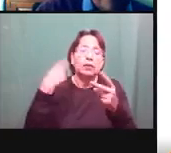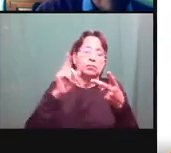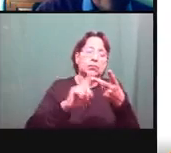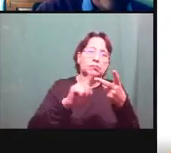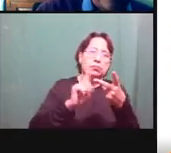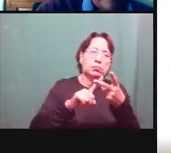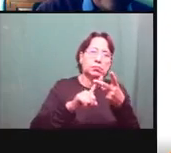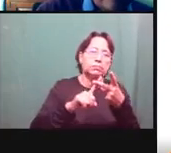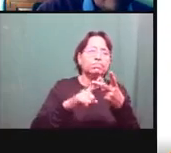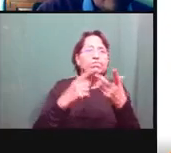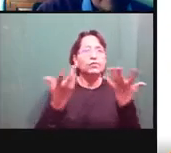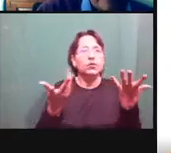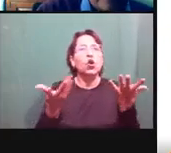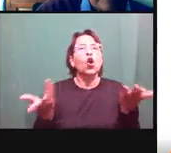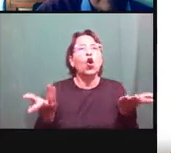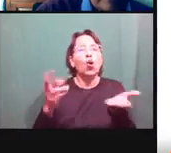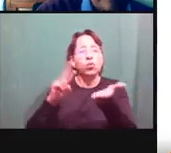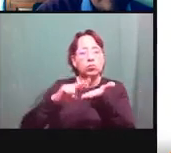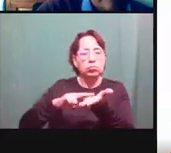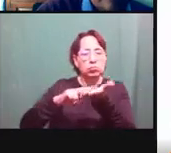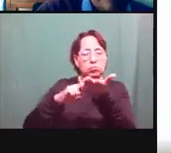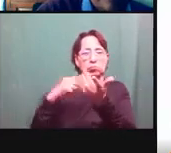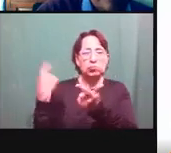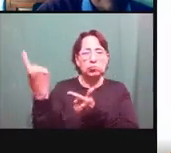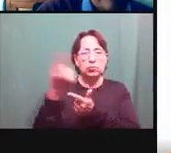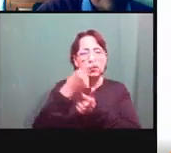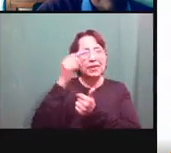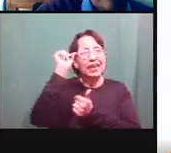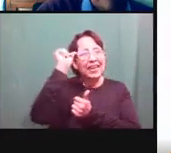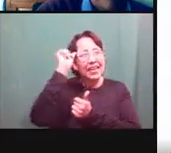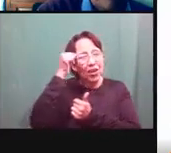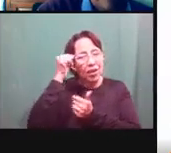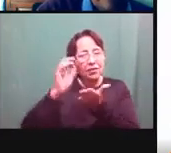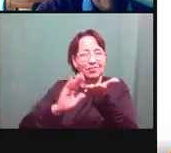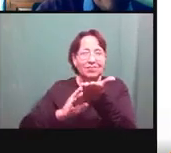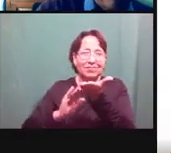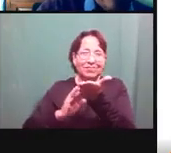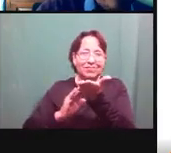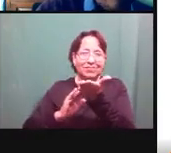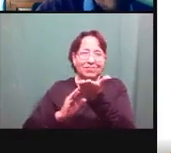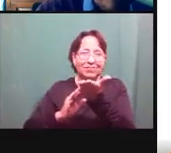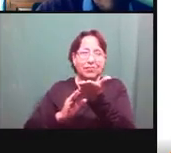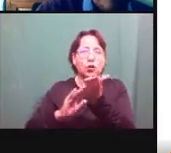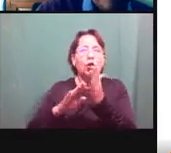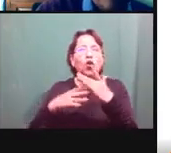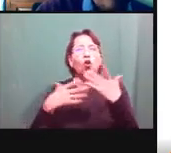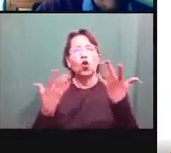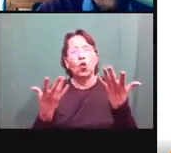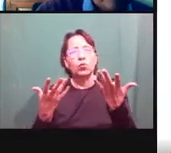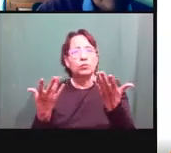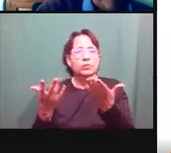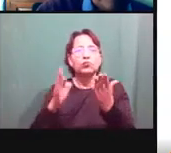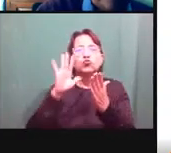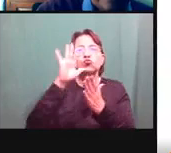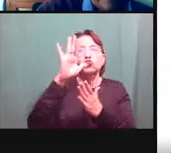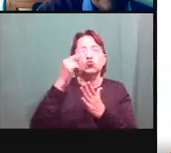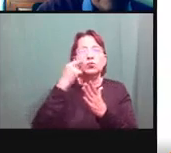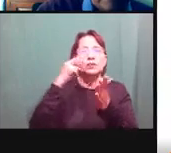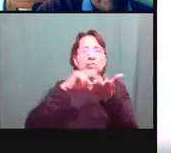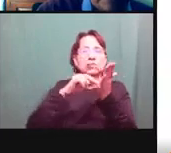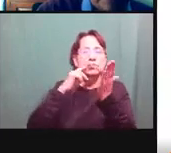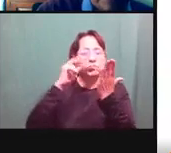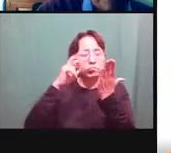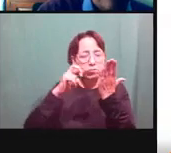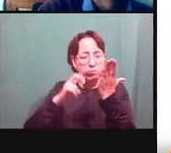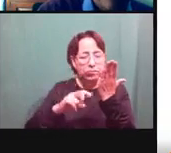que hacer la restitución de esos valores históricos y estéticos de la obra mediante una serie ya de estudios más